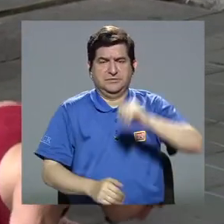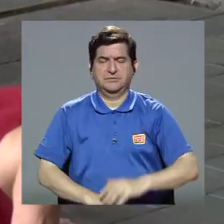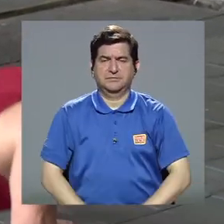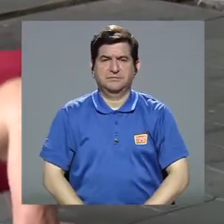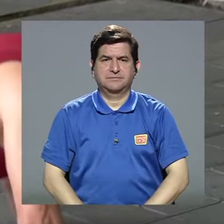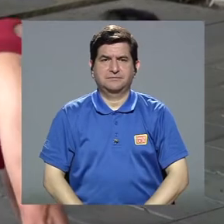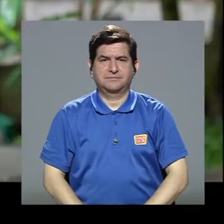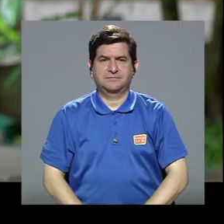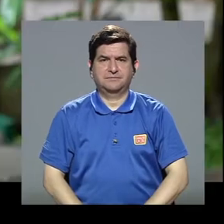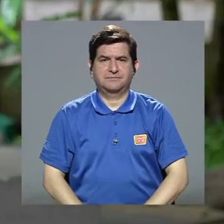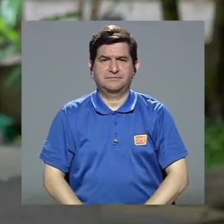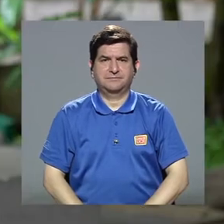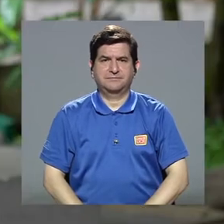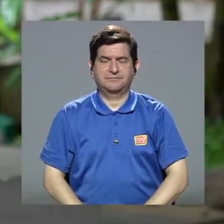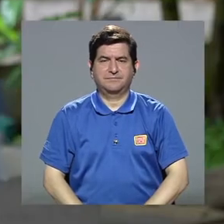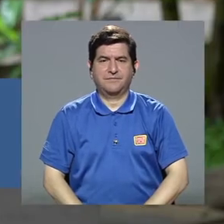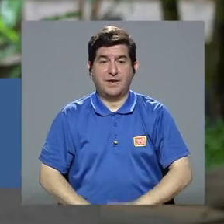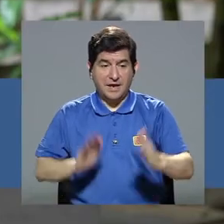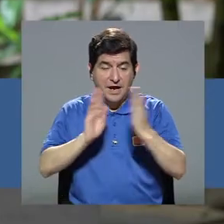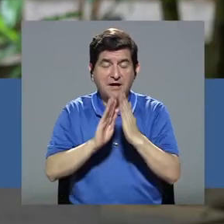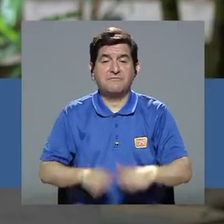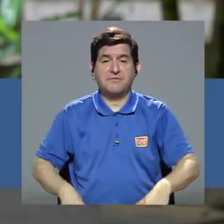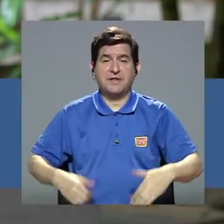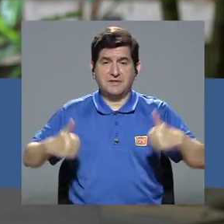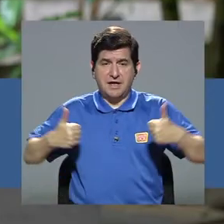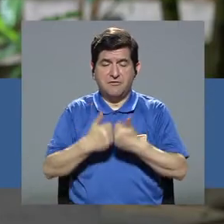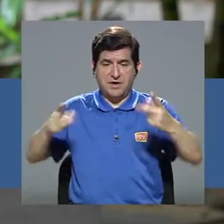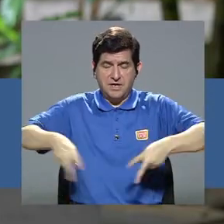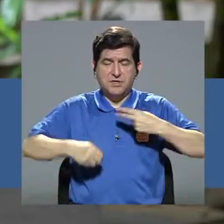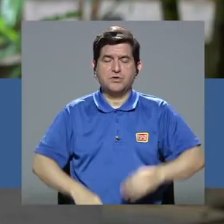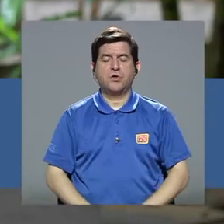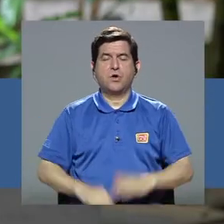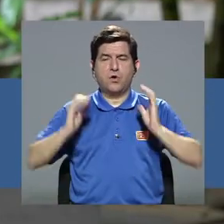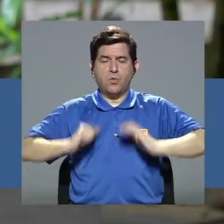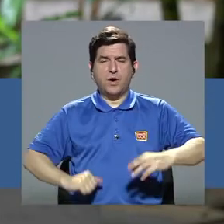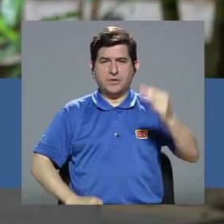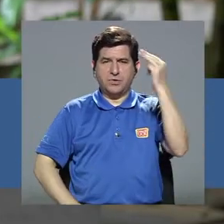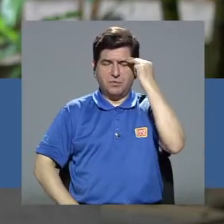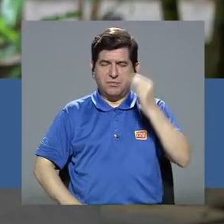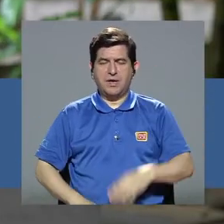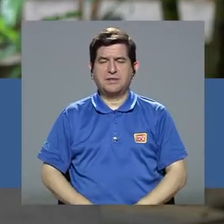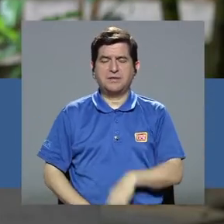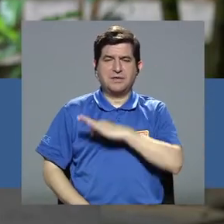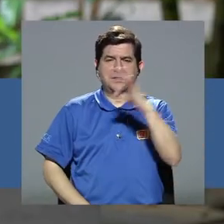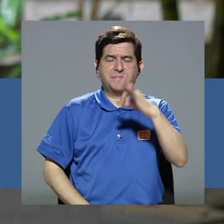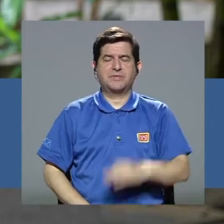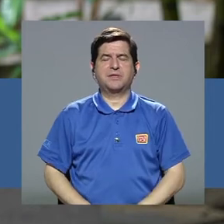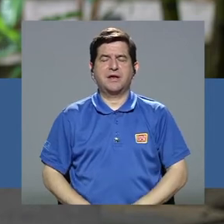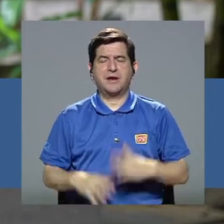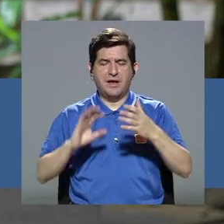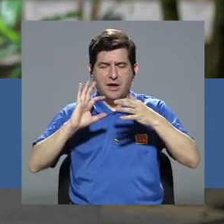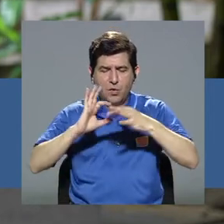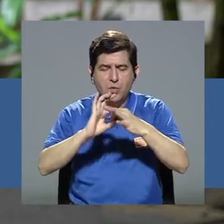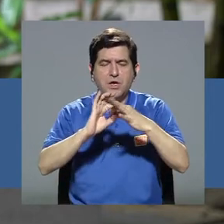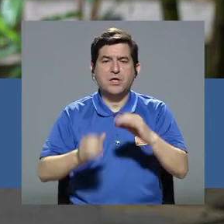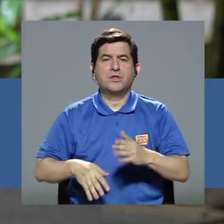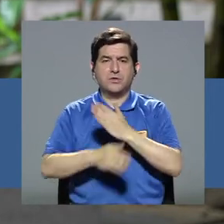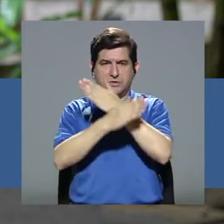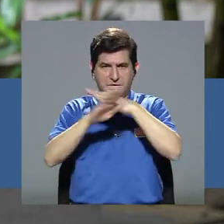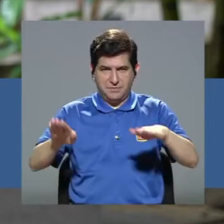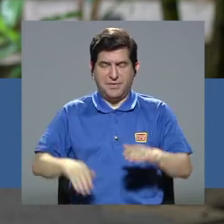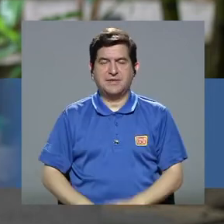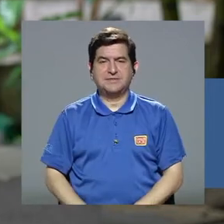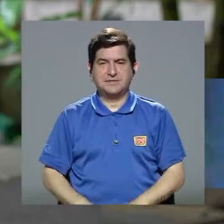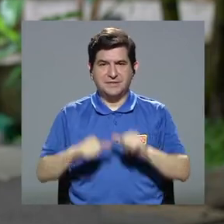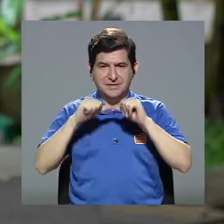repeticiones. Para enfrentar los retos de su vida, busque que su cuerpo, mente y espíritu estén en armonía y paz. Cuide su salud mental. Eso